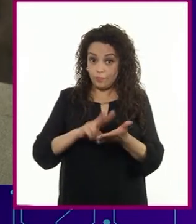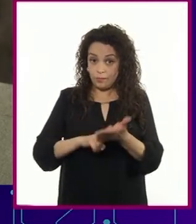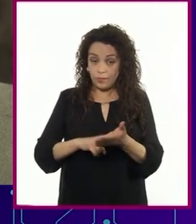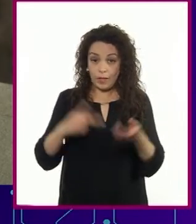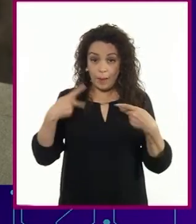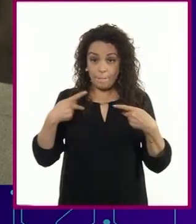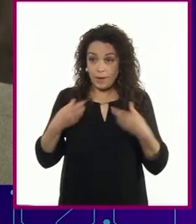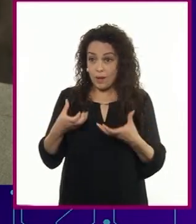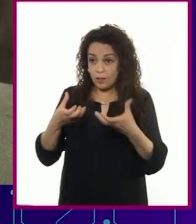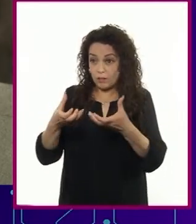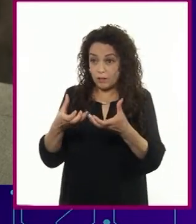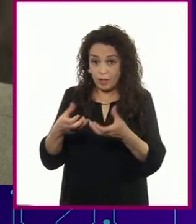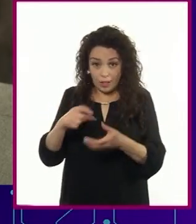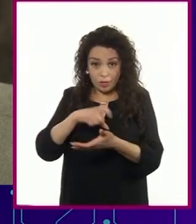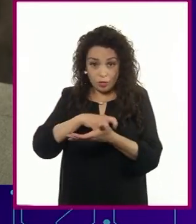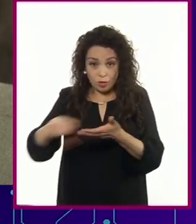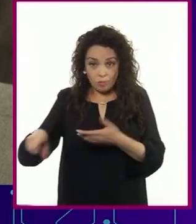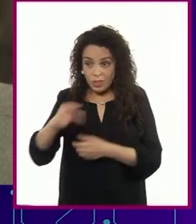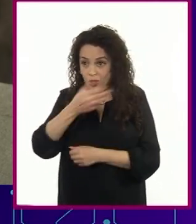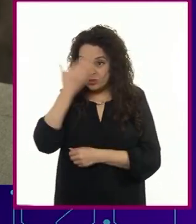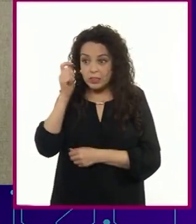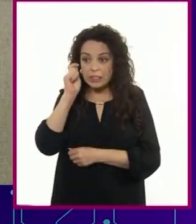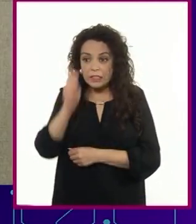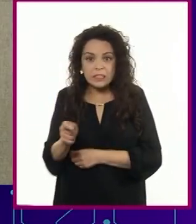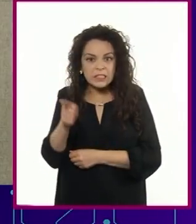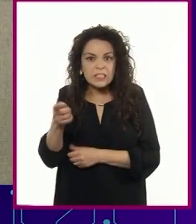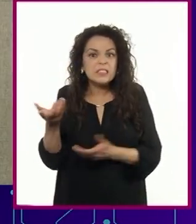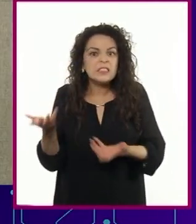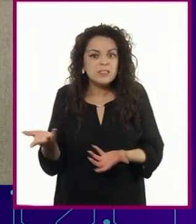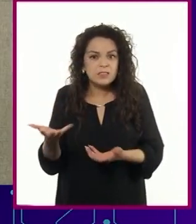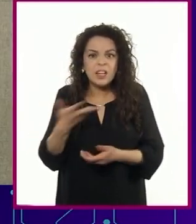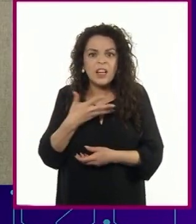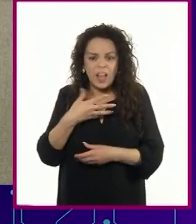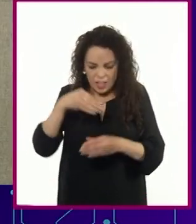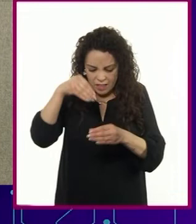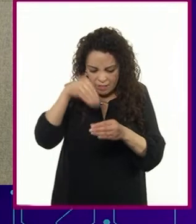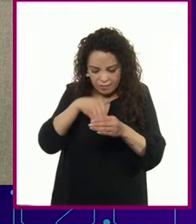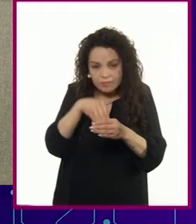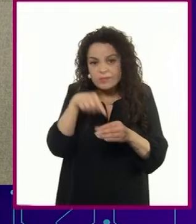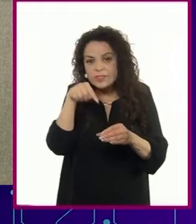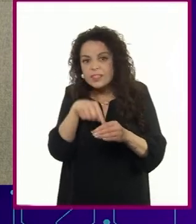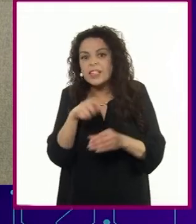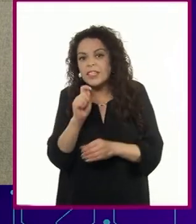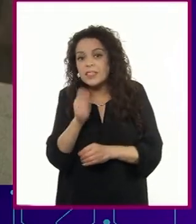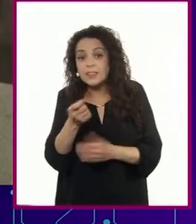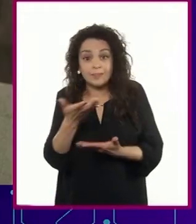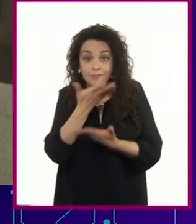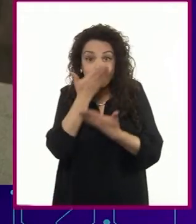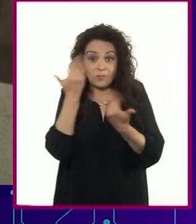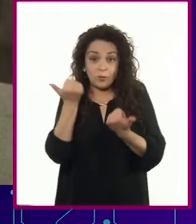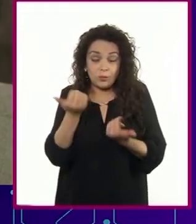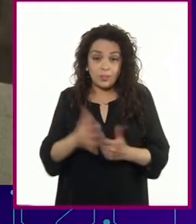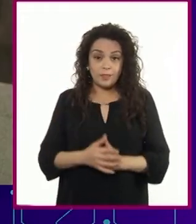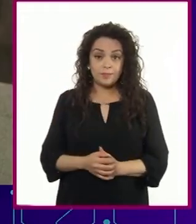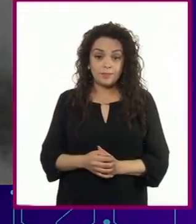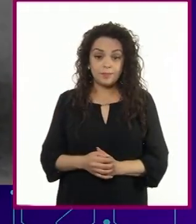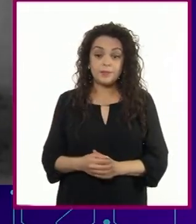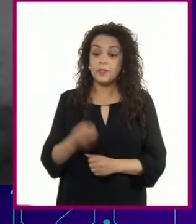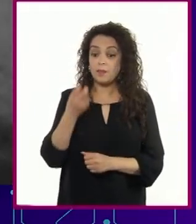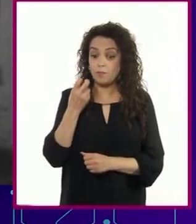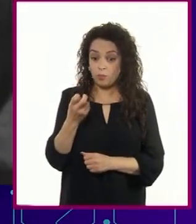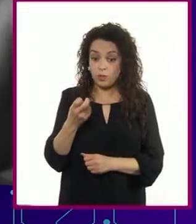nunca sabe el potencial real de la droga que hay en ese paquete en particular. Por lo tanto,